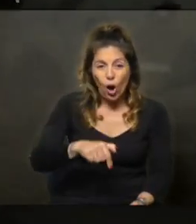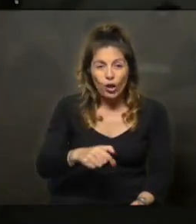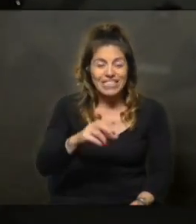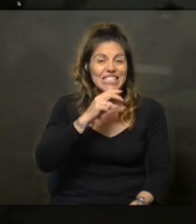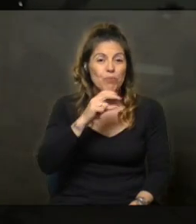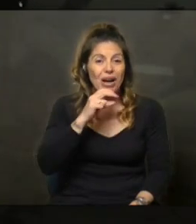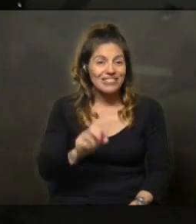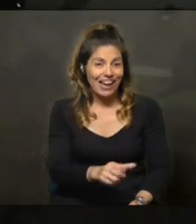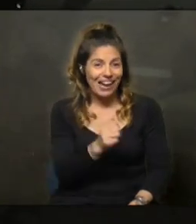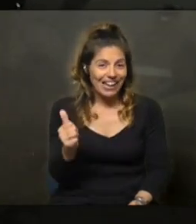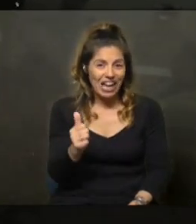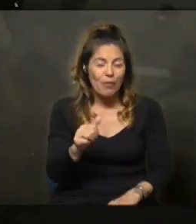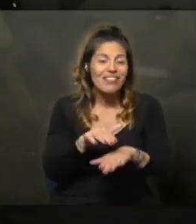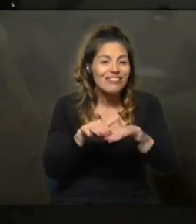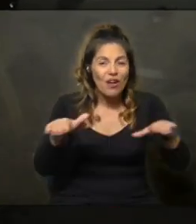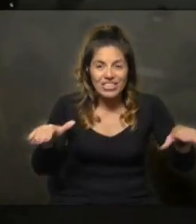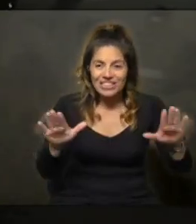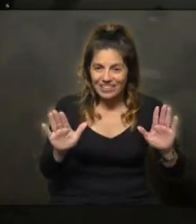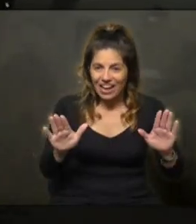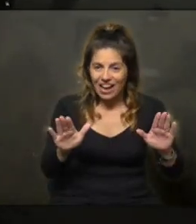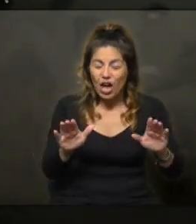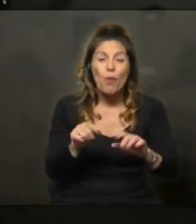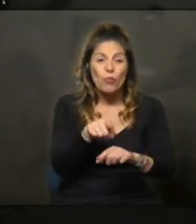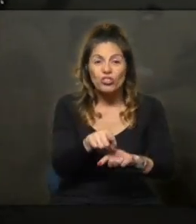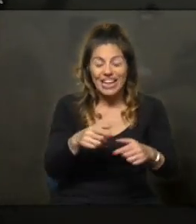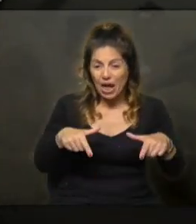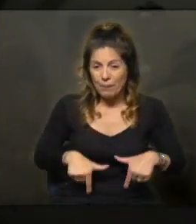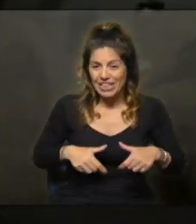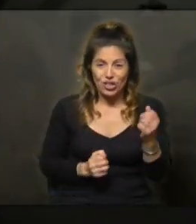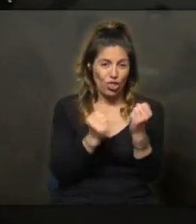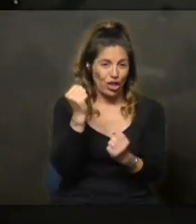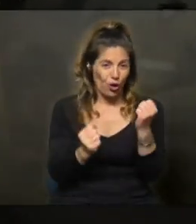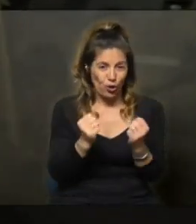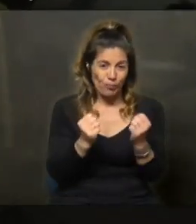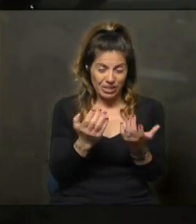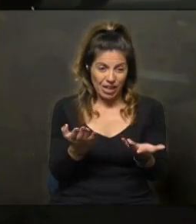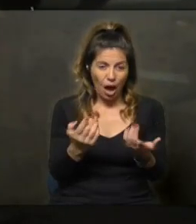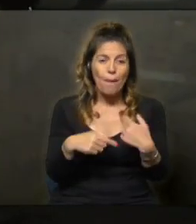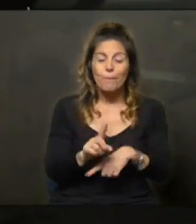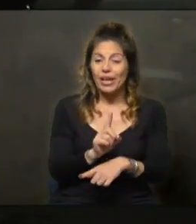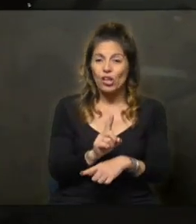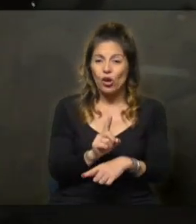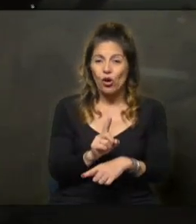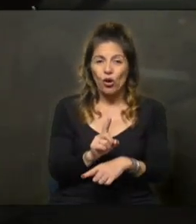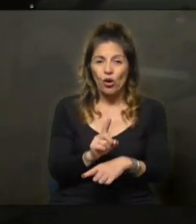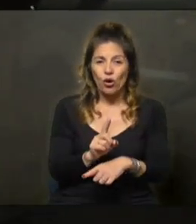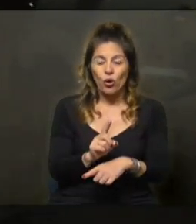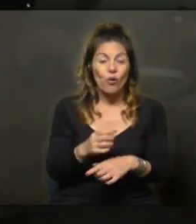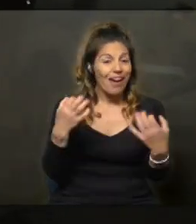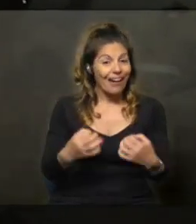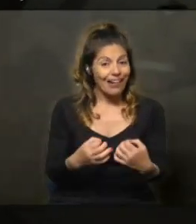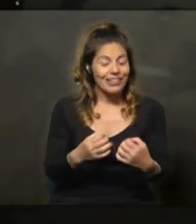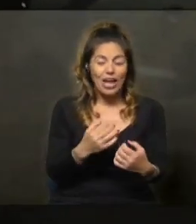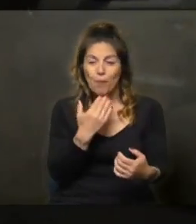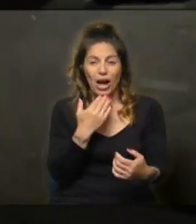maa ganaba cierta estabilidad por ser quien es el ministro de economía evidentemente pero un una realidad más